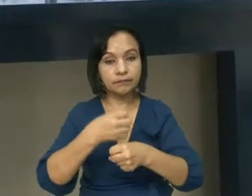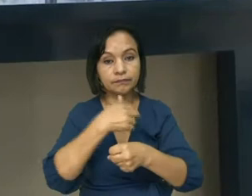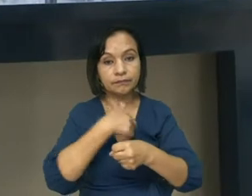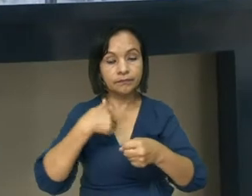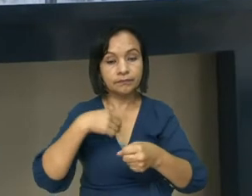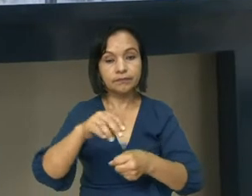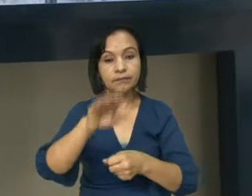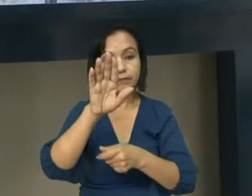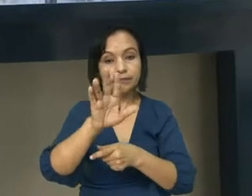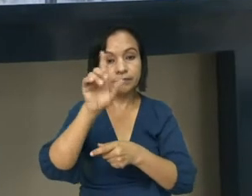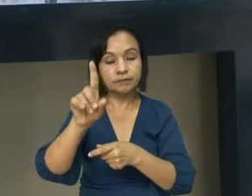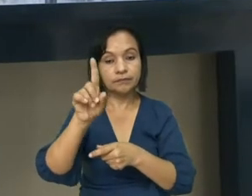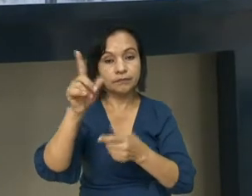de